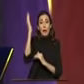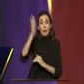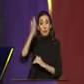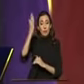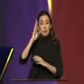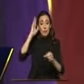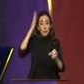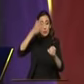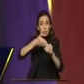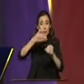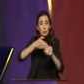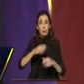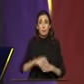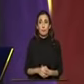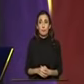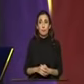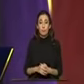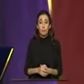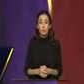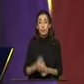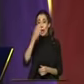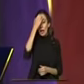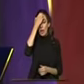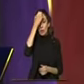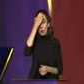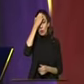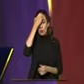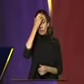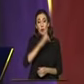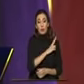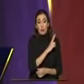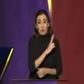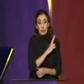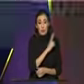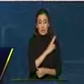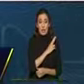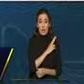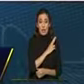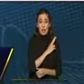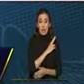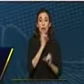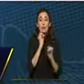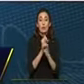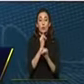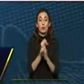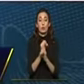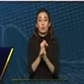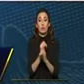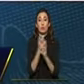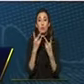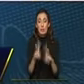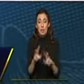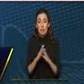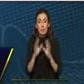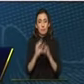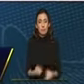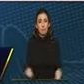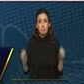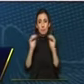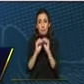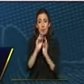fundamental. En la educación superior, las universidades politécnicas e institutos superiores han ofertado ya más